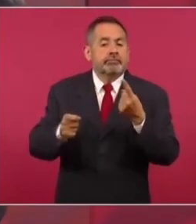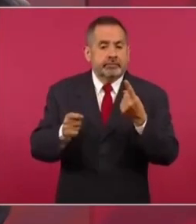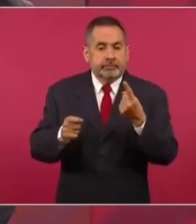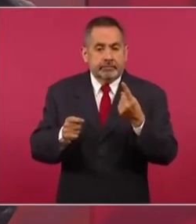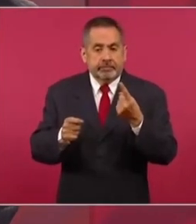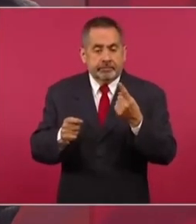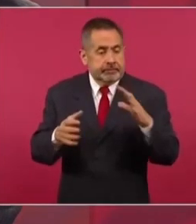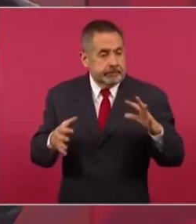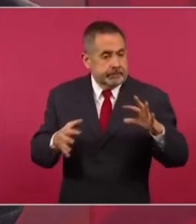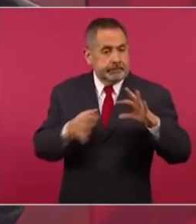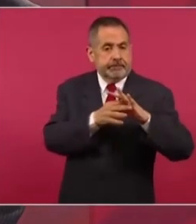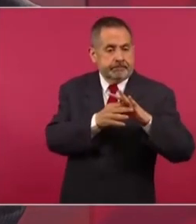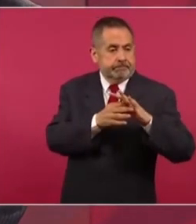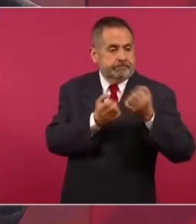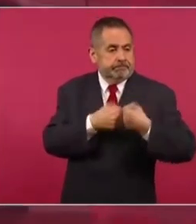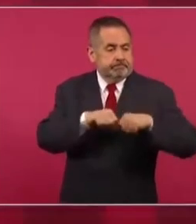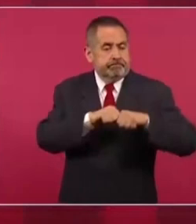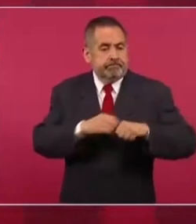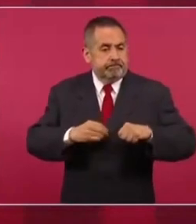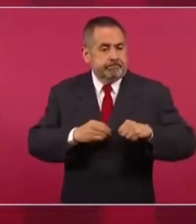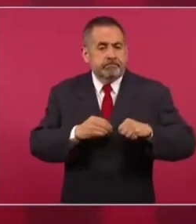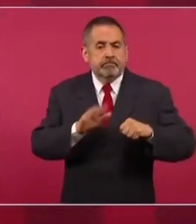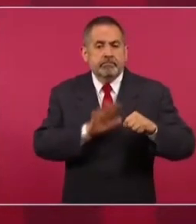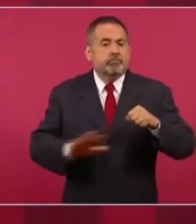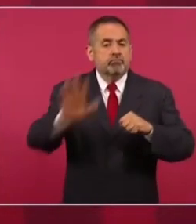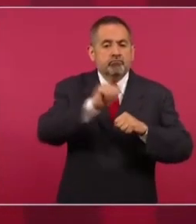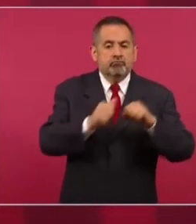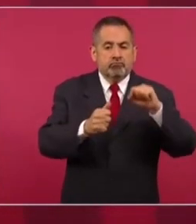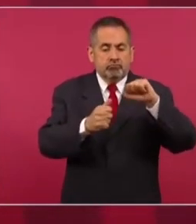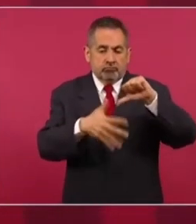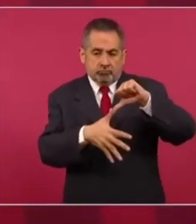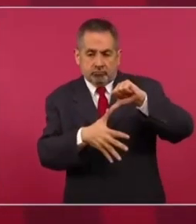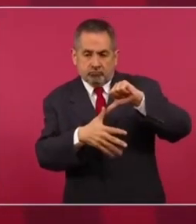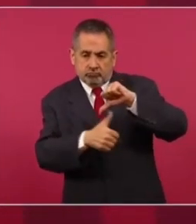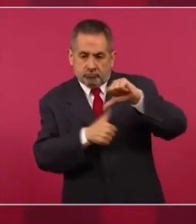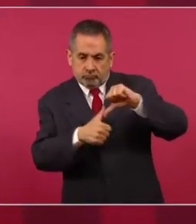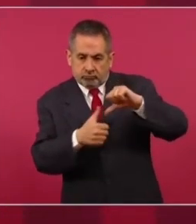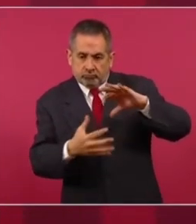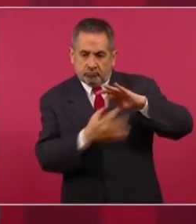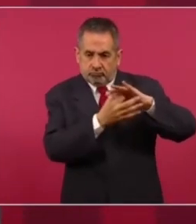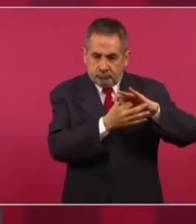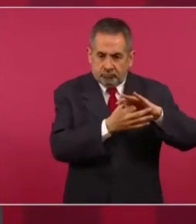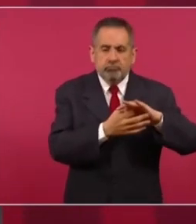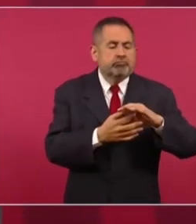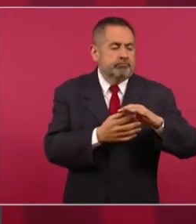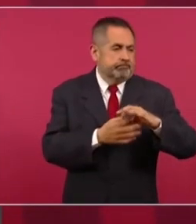una alianza para el bienestar de todos los pueblos de América Latina y el Caribe. Y